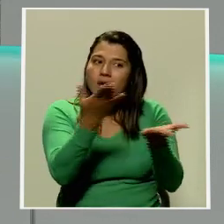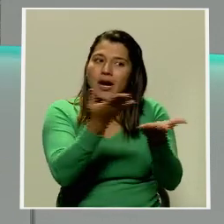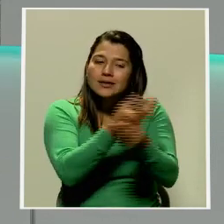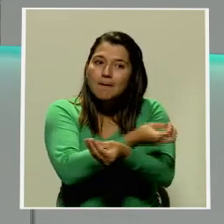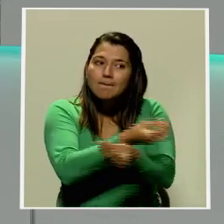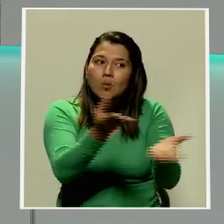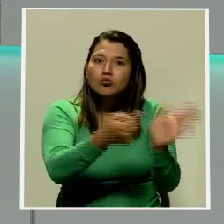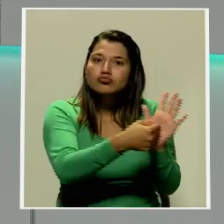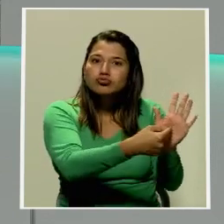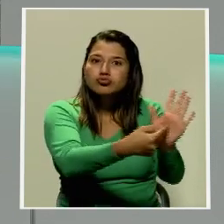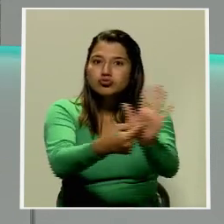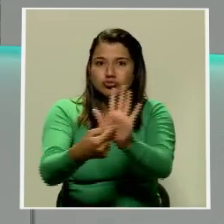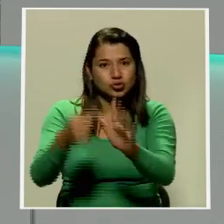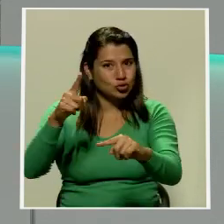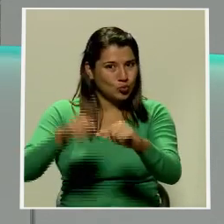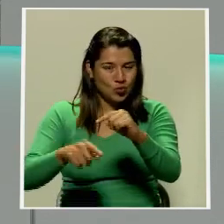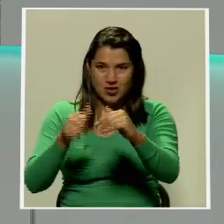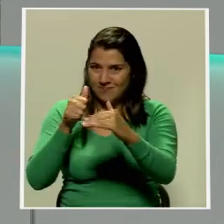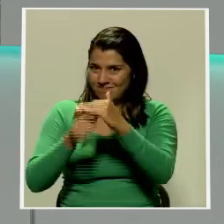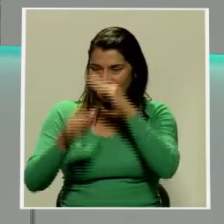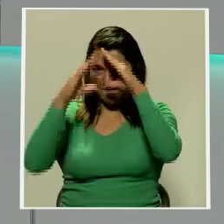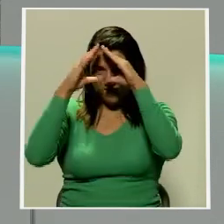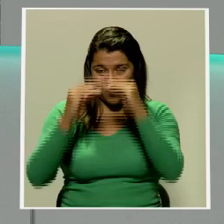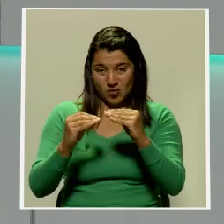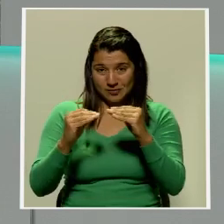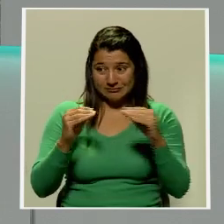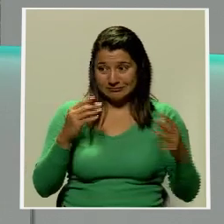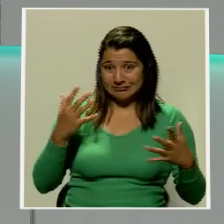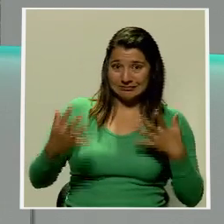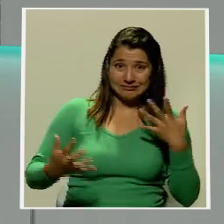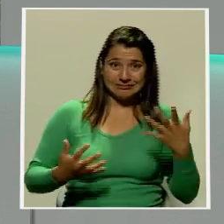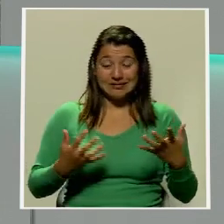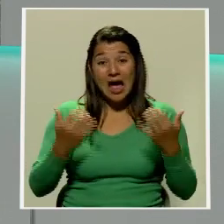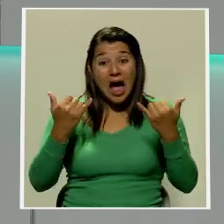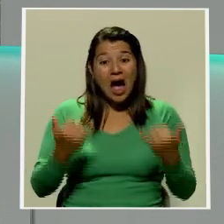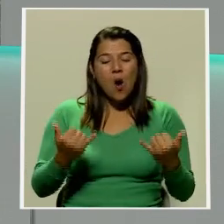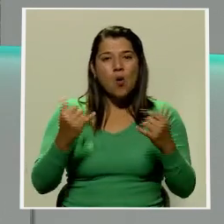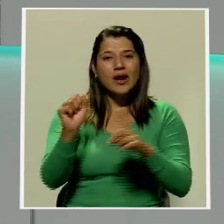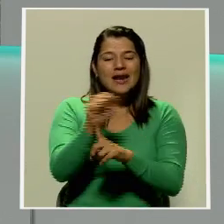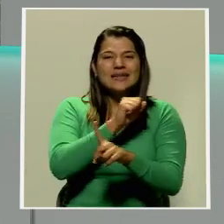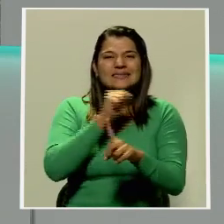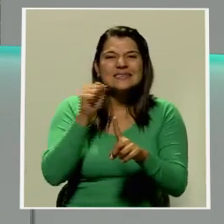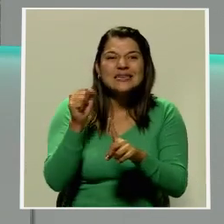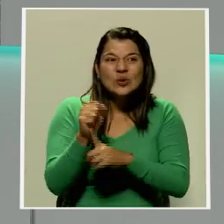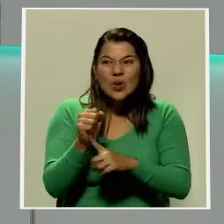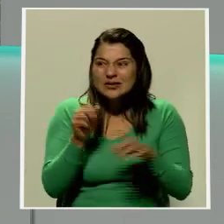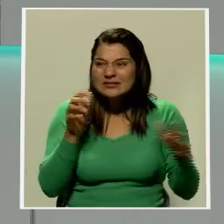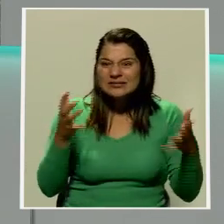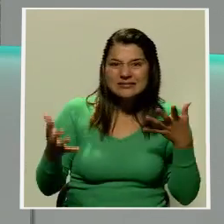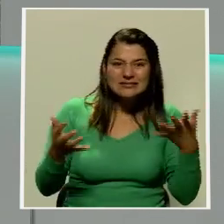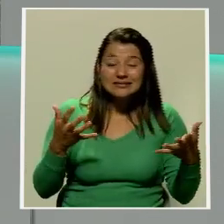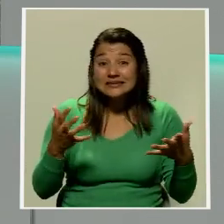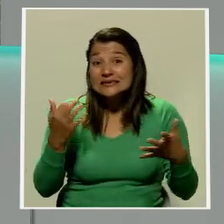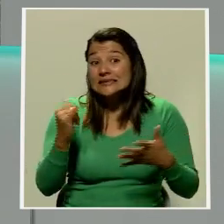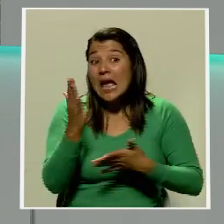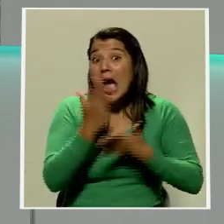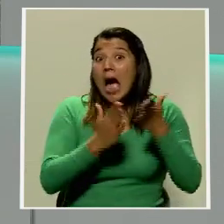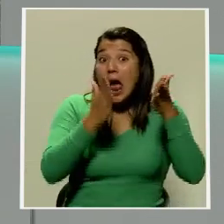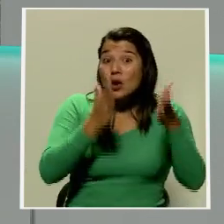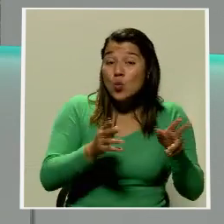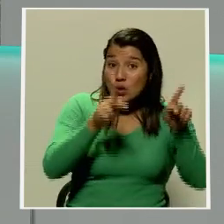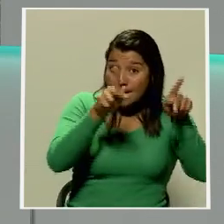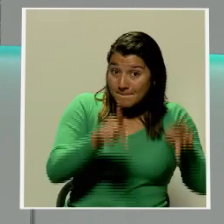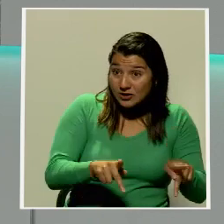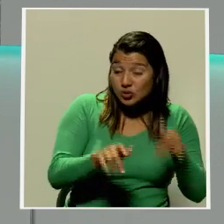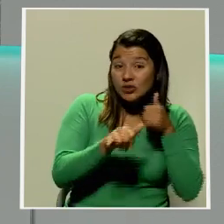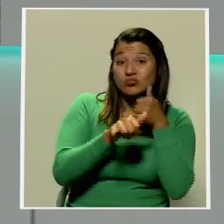escrutinio público. El dilema que está ahora sobre la mesa es que si alguna persona presenta un